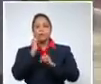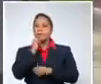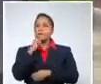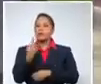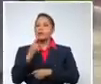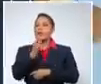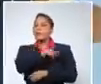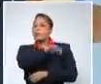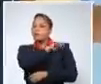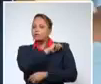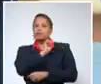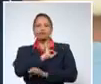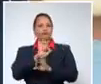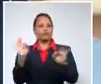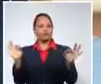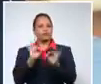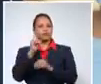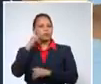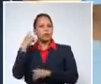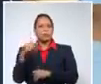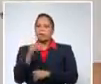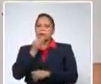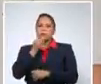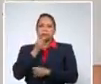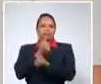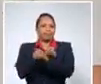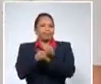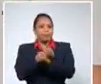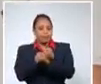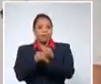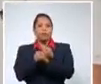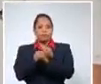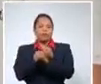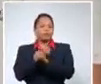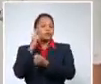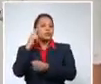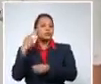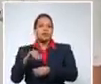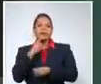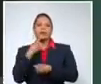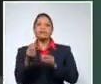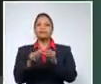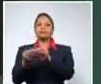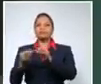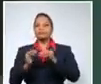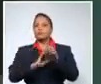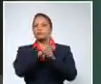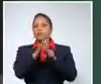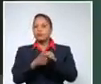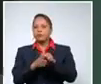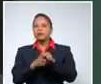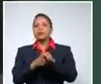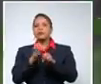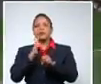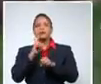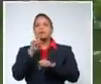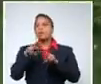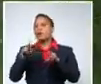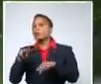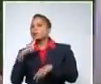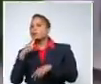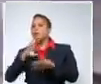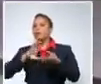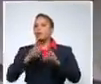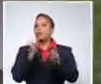tiene la suficiente percepción del riesgo que supone contraer la COVID-19. Consolidando estrategias perfectibles a diario